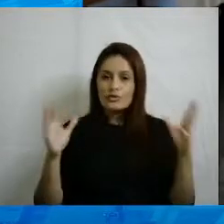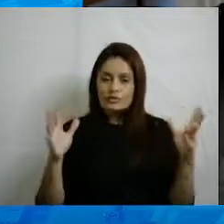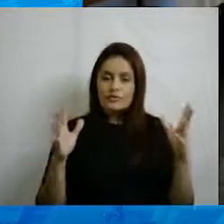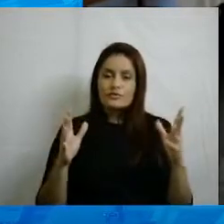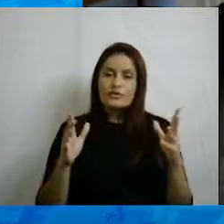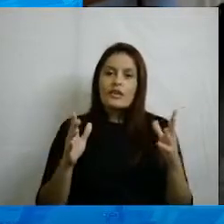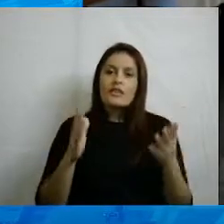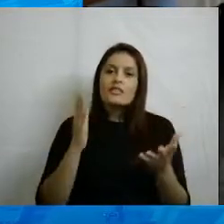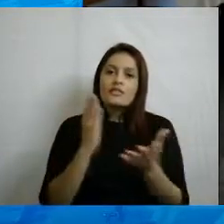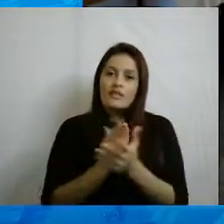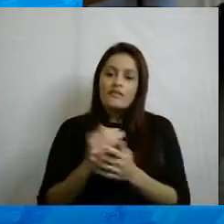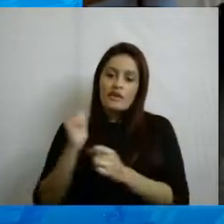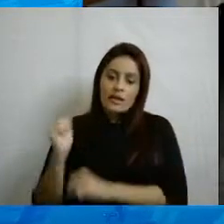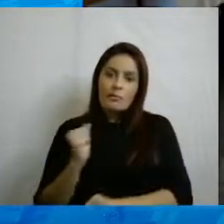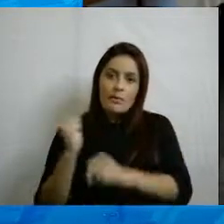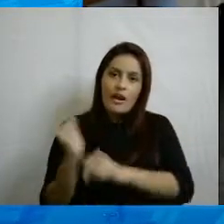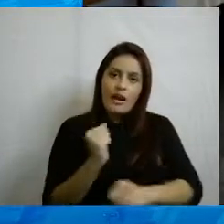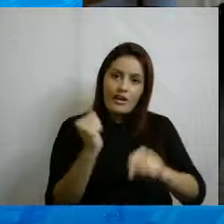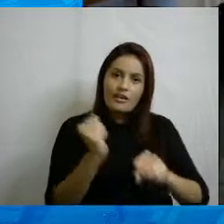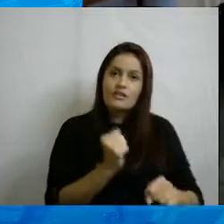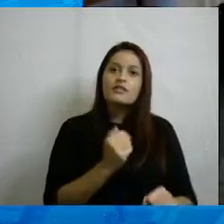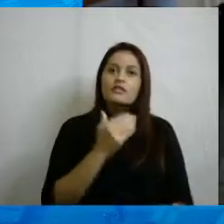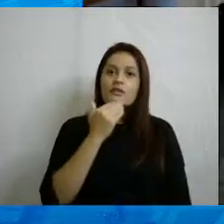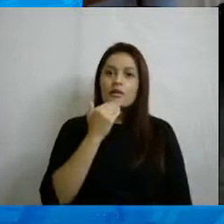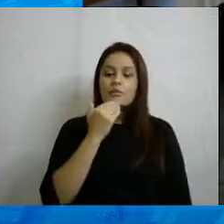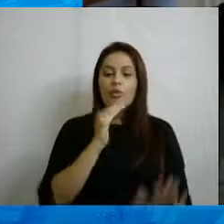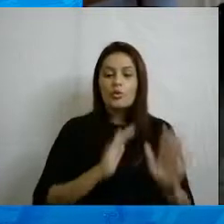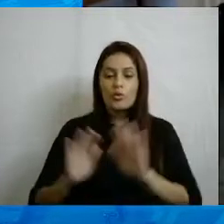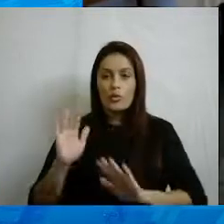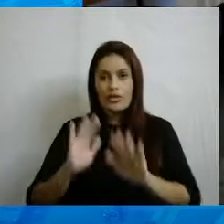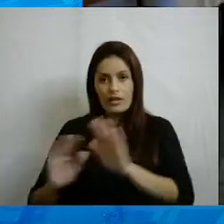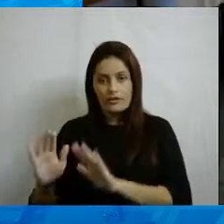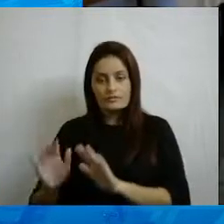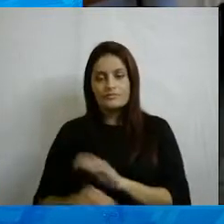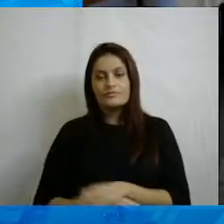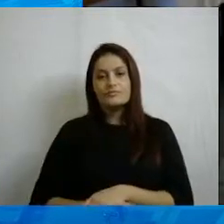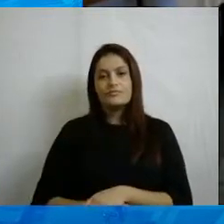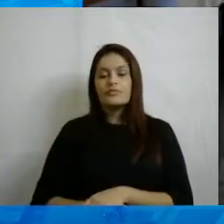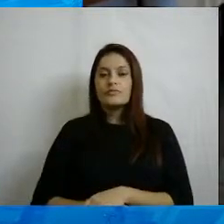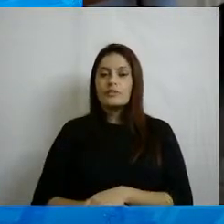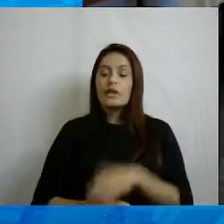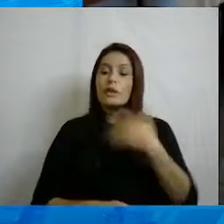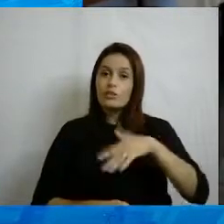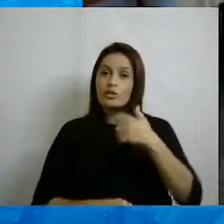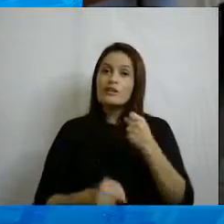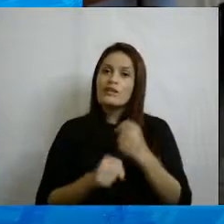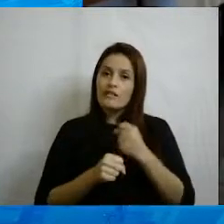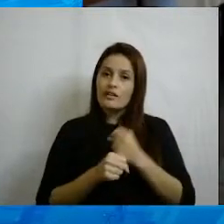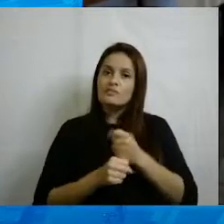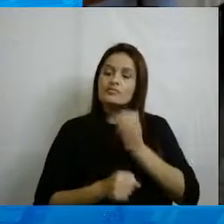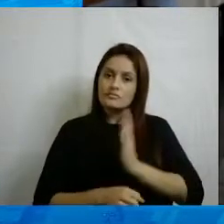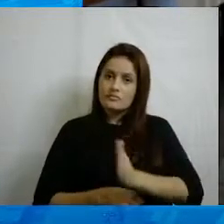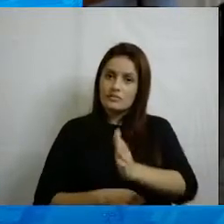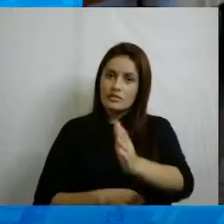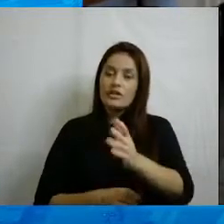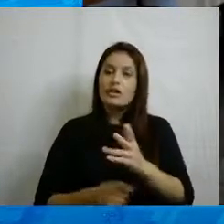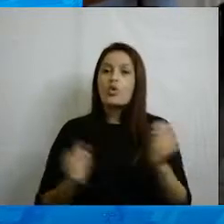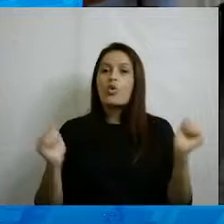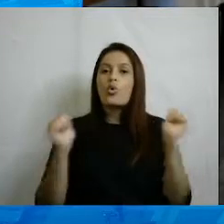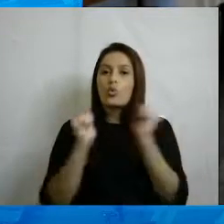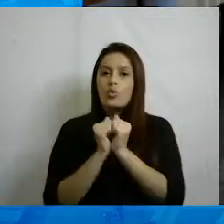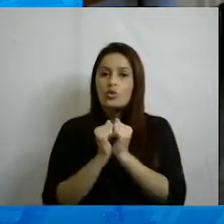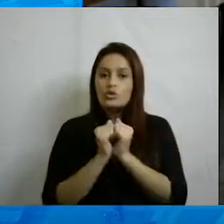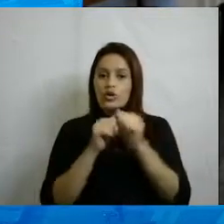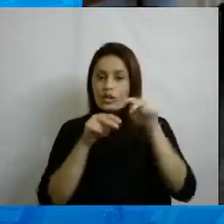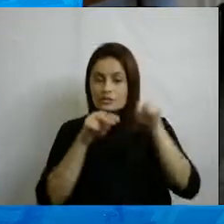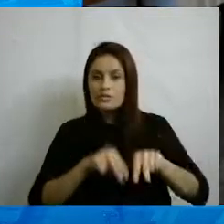hacer los turnos y extraturnos para también cuidar estos espacios comunes. Entonces hay que seguir trabajando conjuntamente con inspección, con